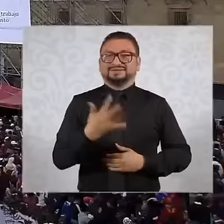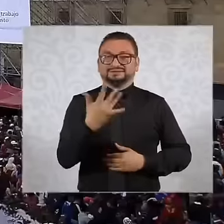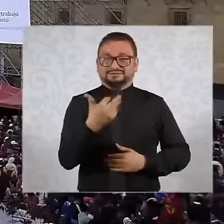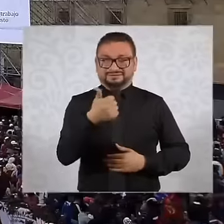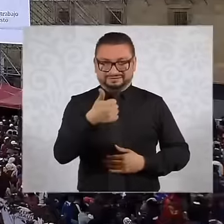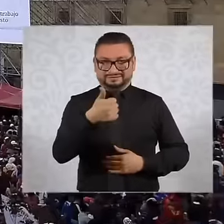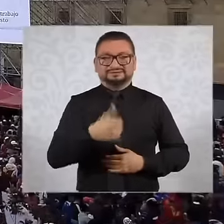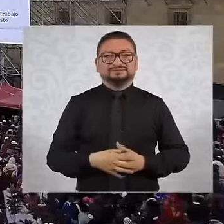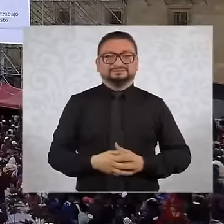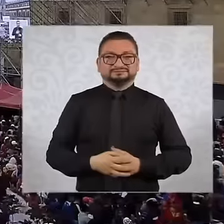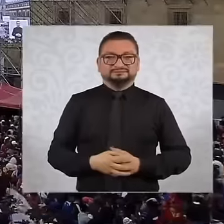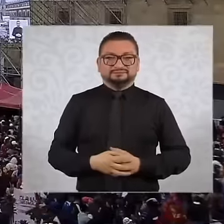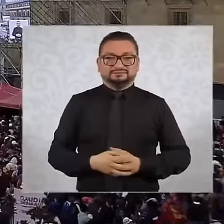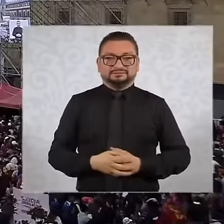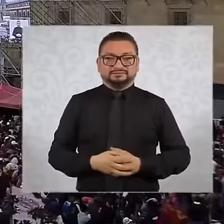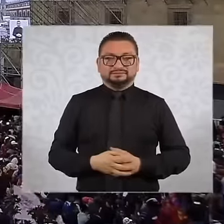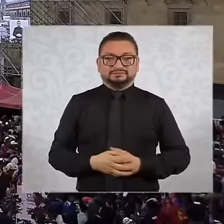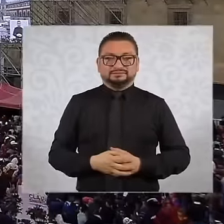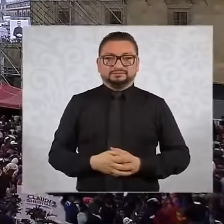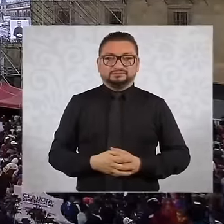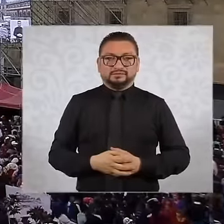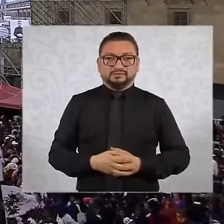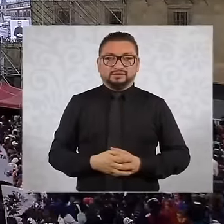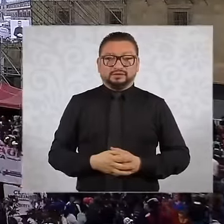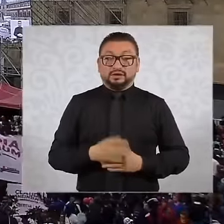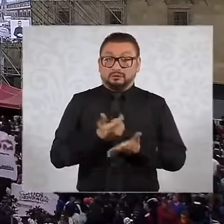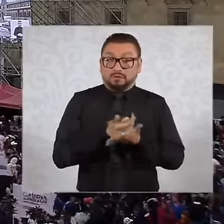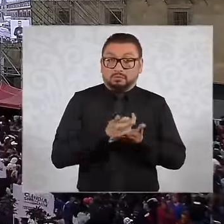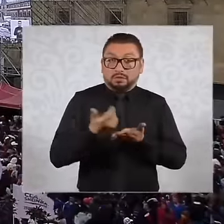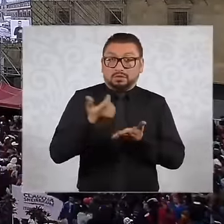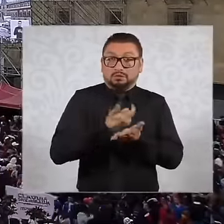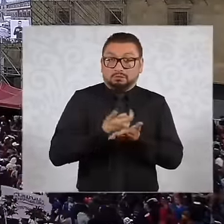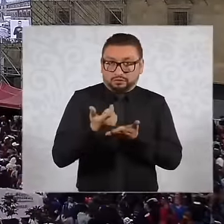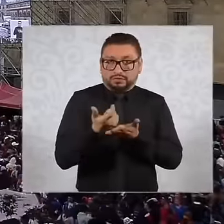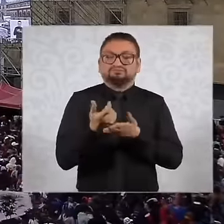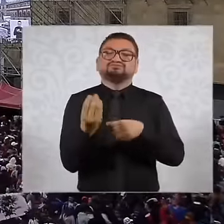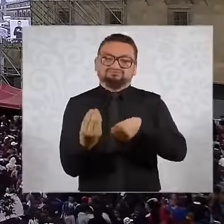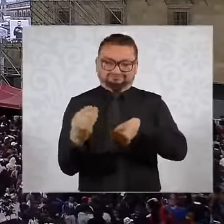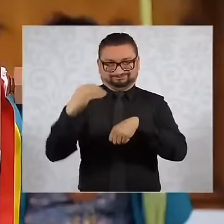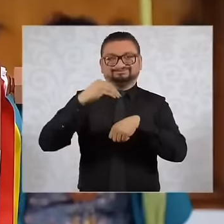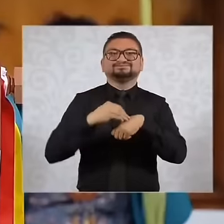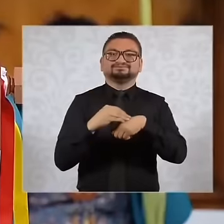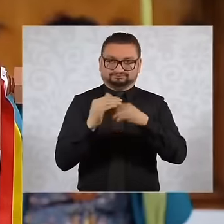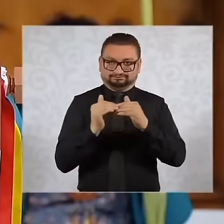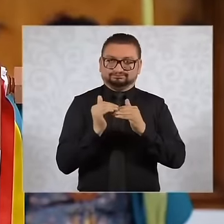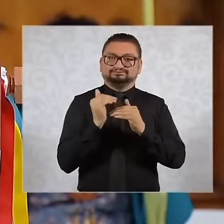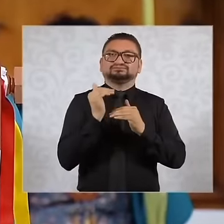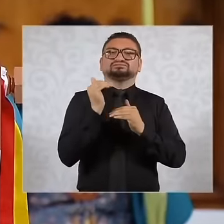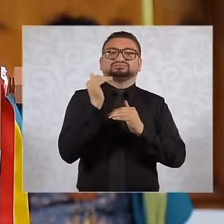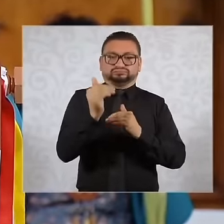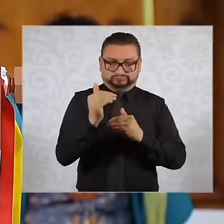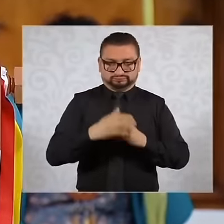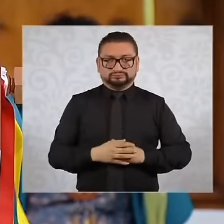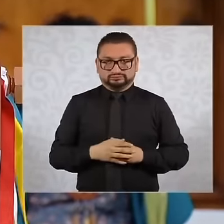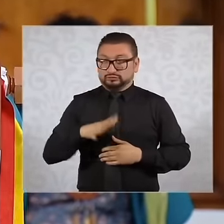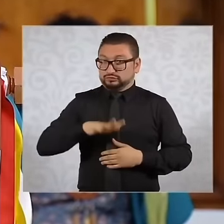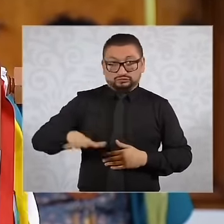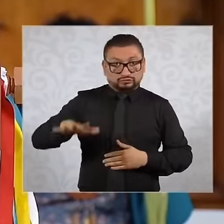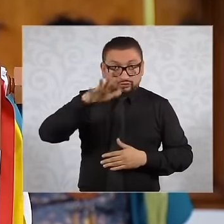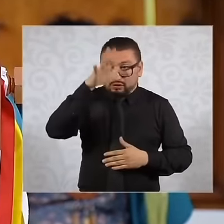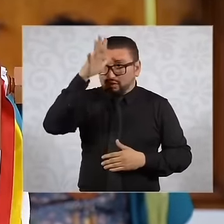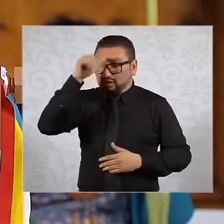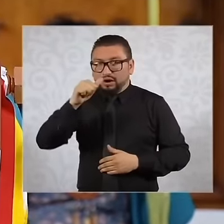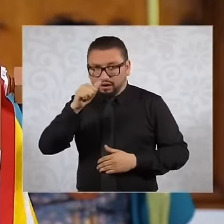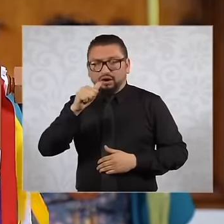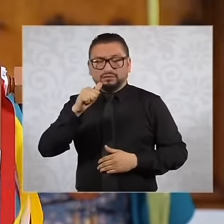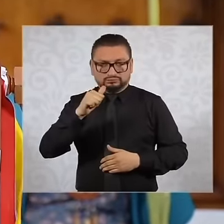56. Seguiré el aumento al salario mínimo en acuerdo con todos y